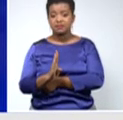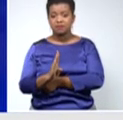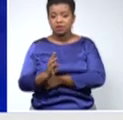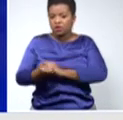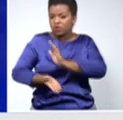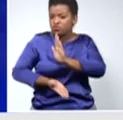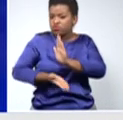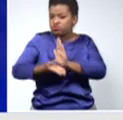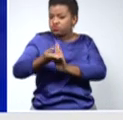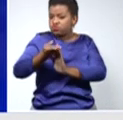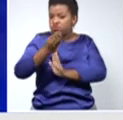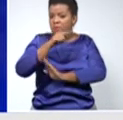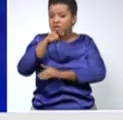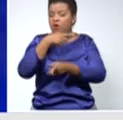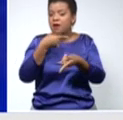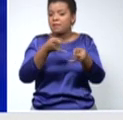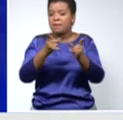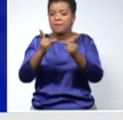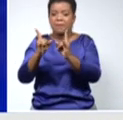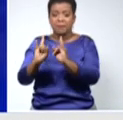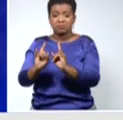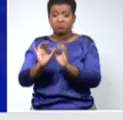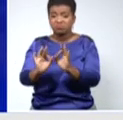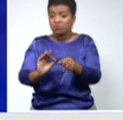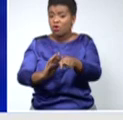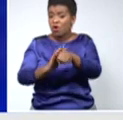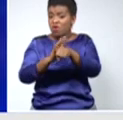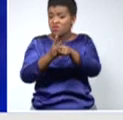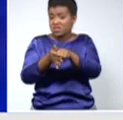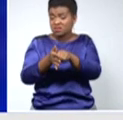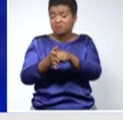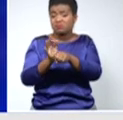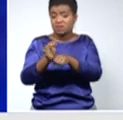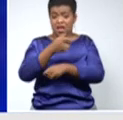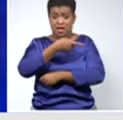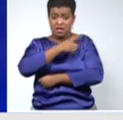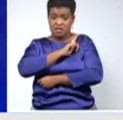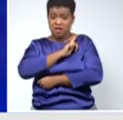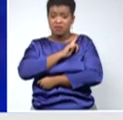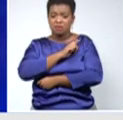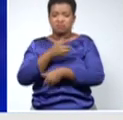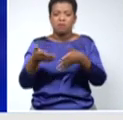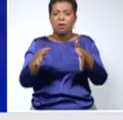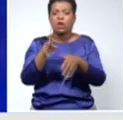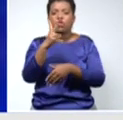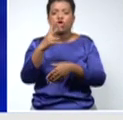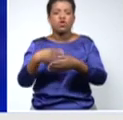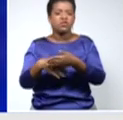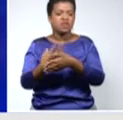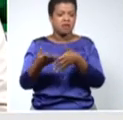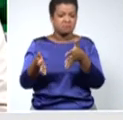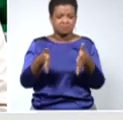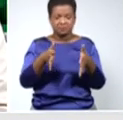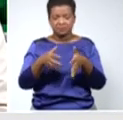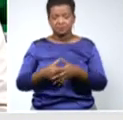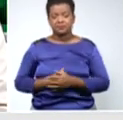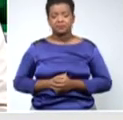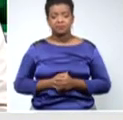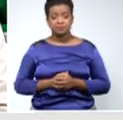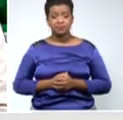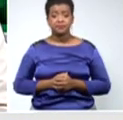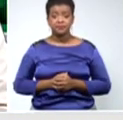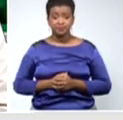fallecidos de COVID-19 en toda la pandemia en el día de ayer o hace 2 días. Sí. Por lo tanto,